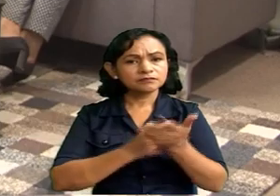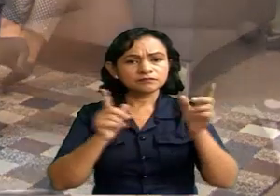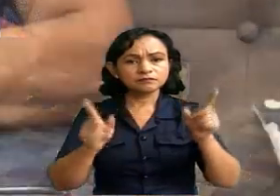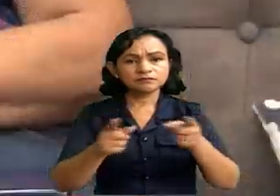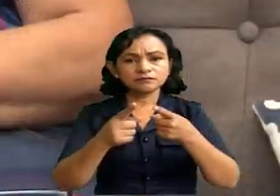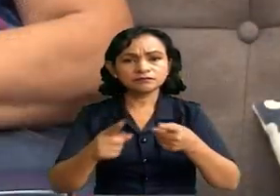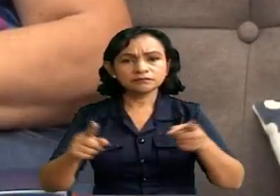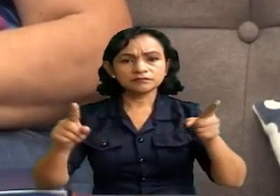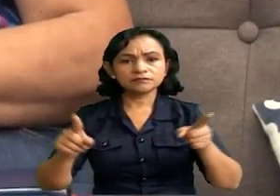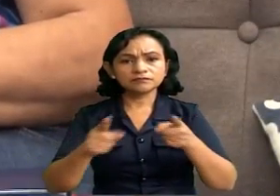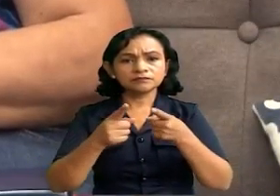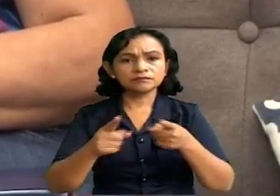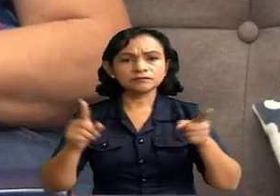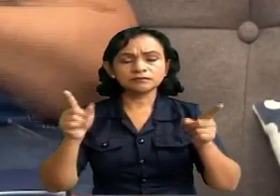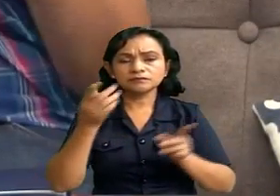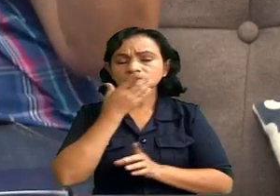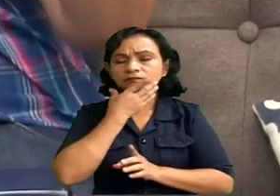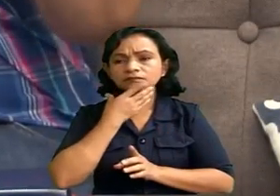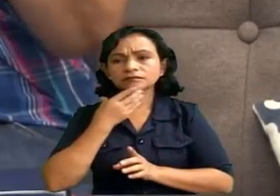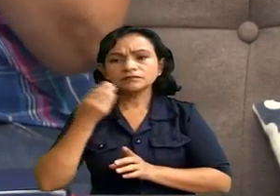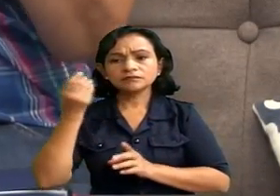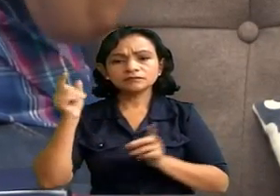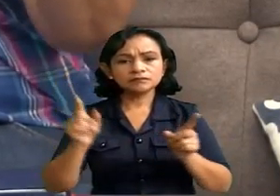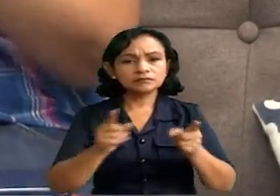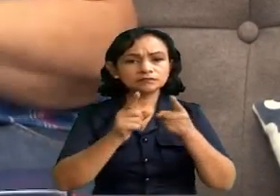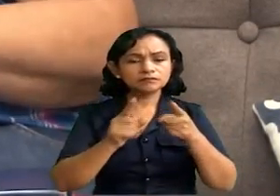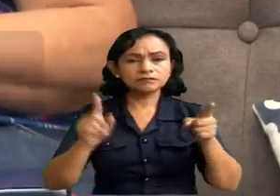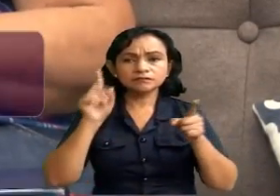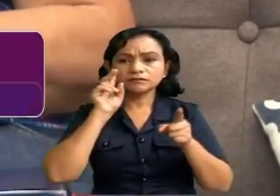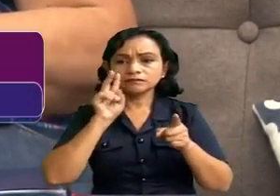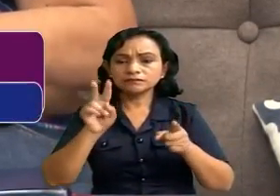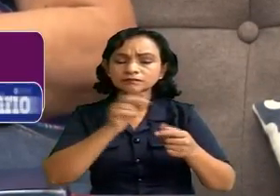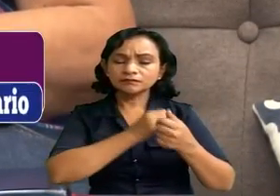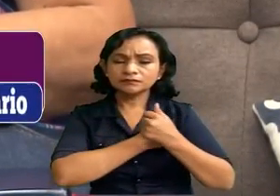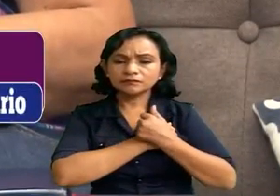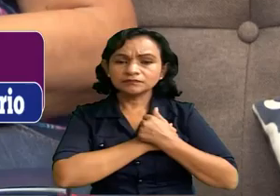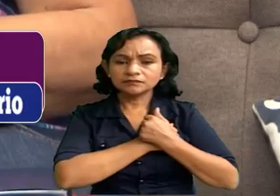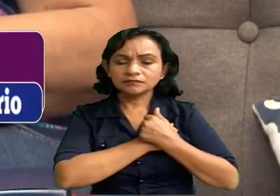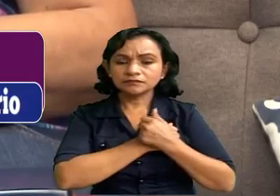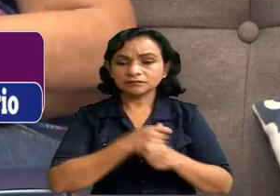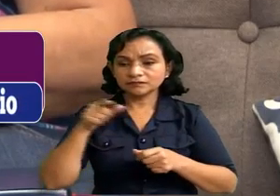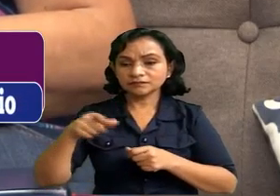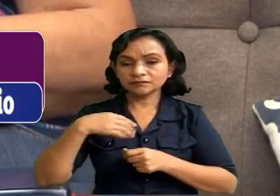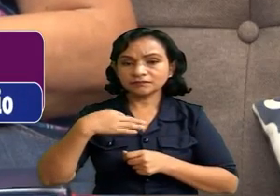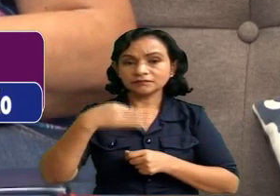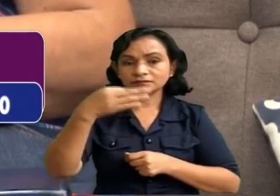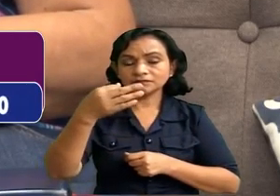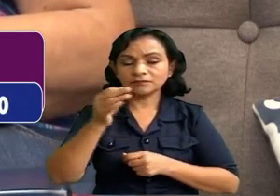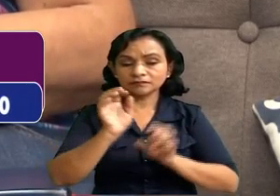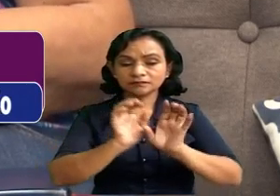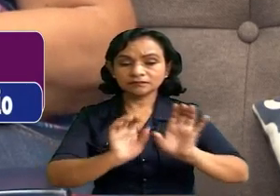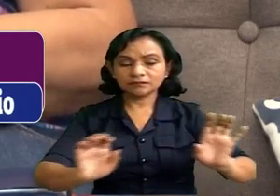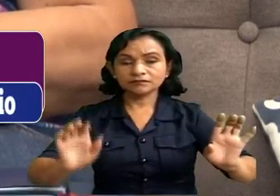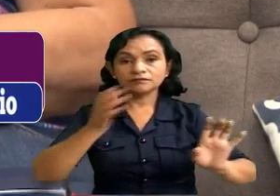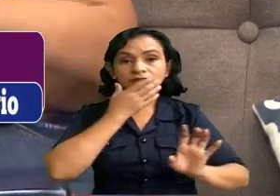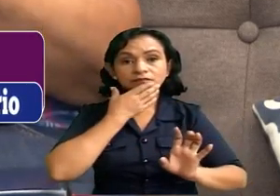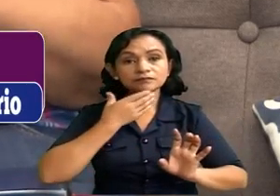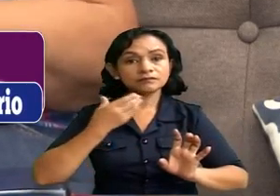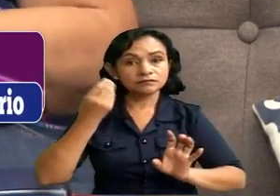de niños y las orquestas de jóvenes. Okay, sí. Eso refleja el amor que él le tenía al futuro, que es la niñez y la juventud,